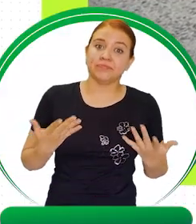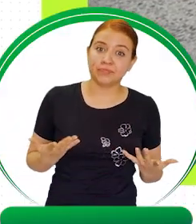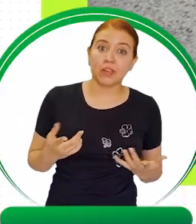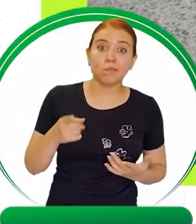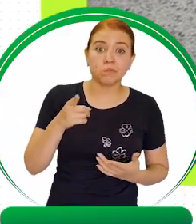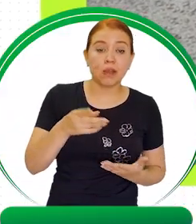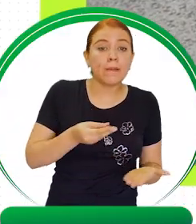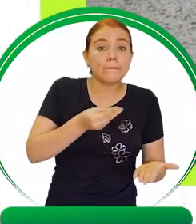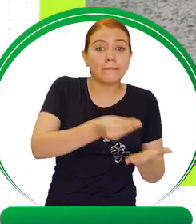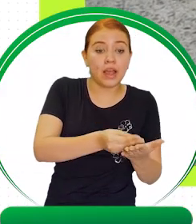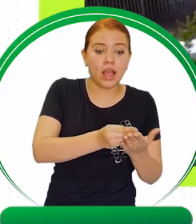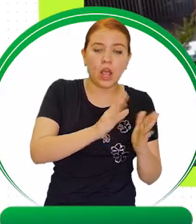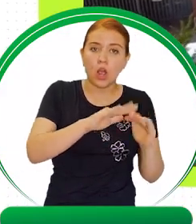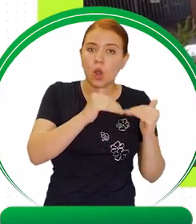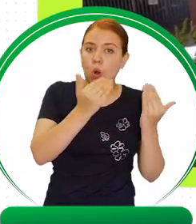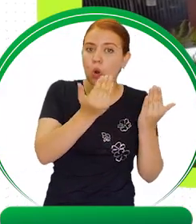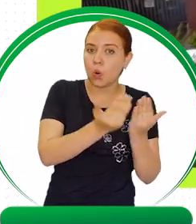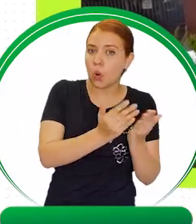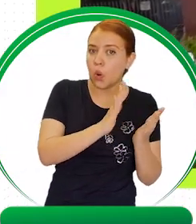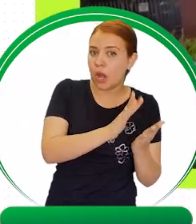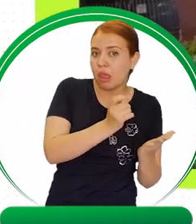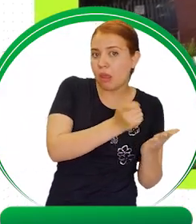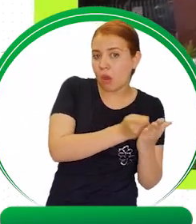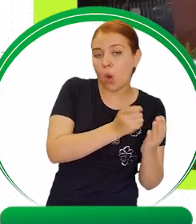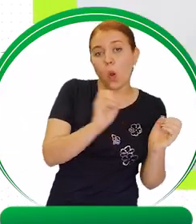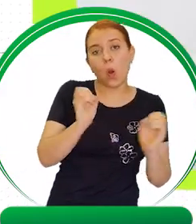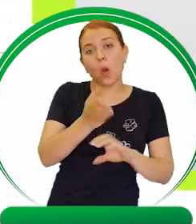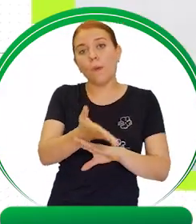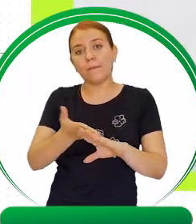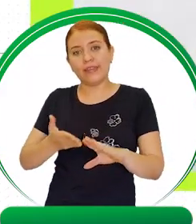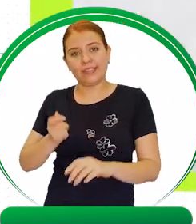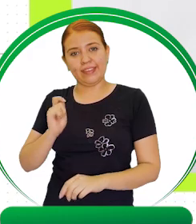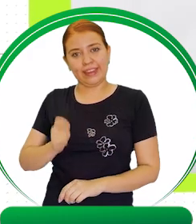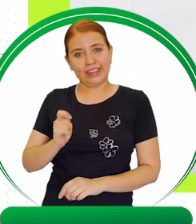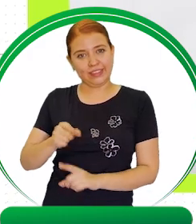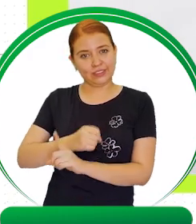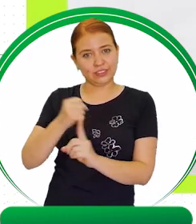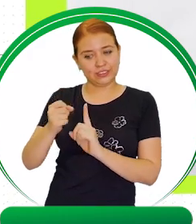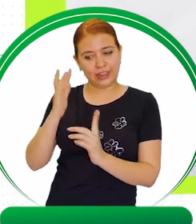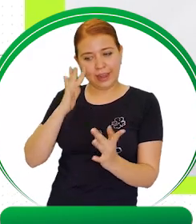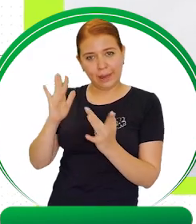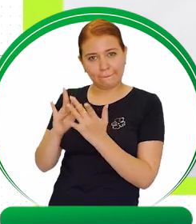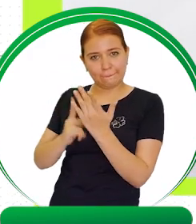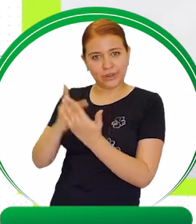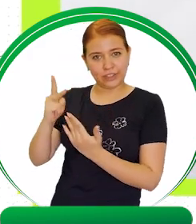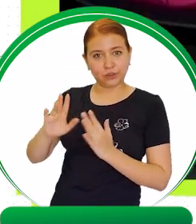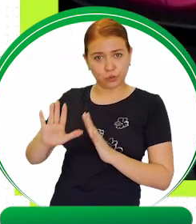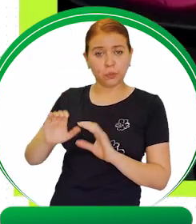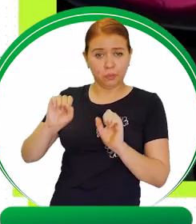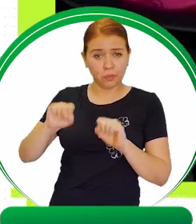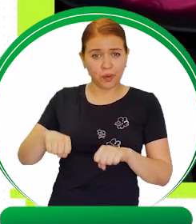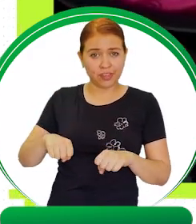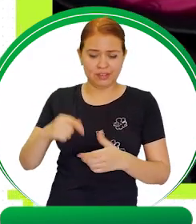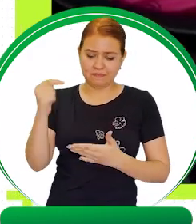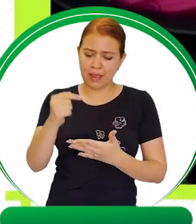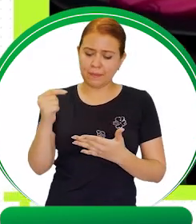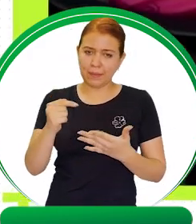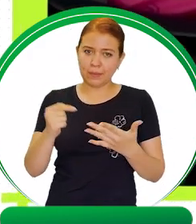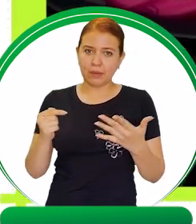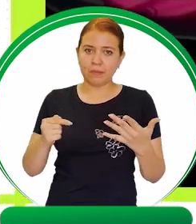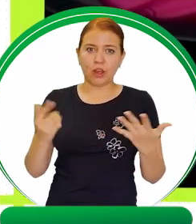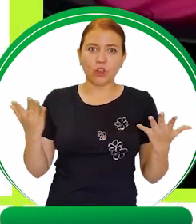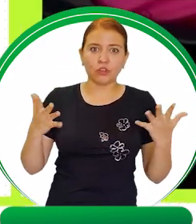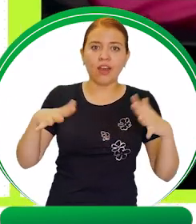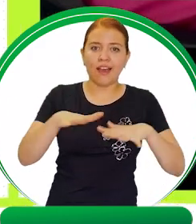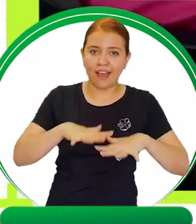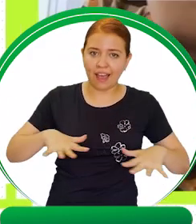puedes gestionar pagos como el recaudo de las pensiones del colegio o solicitar crédito social para tus proyectos. Todo esto y más en un solo